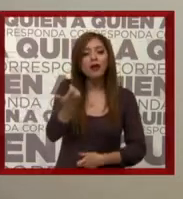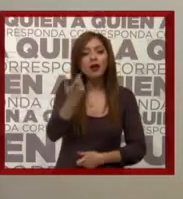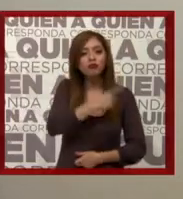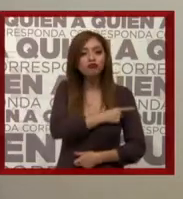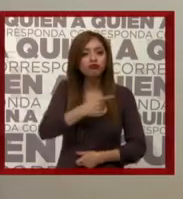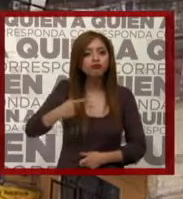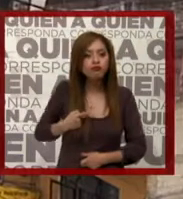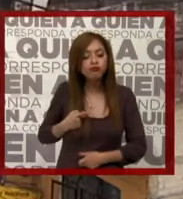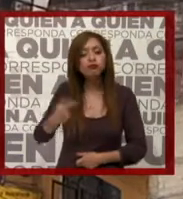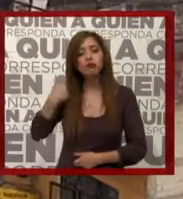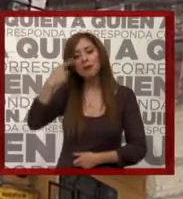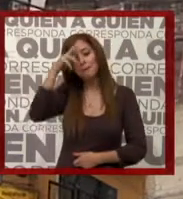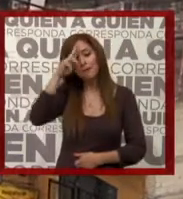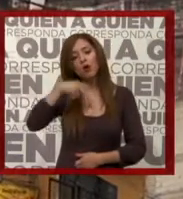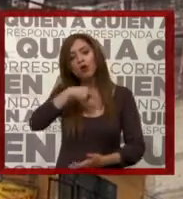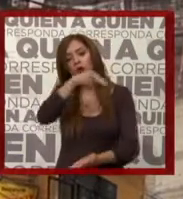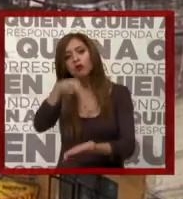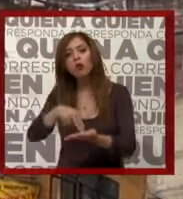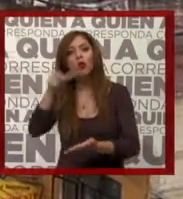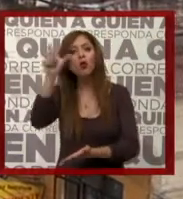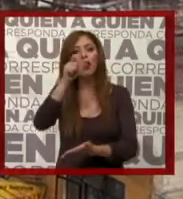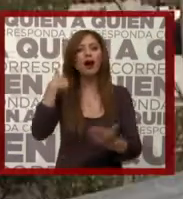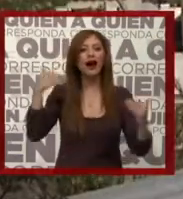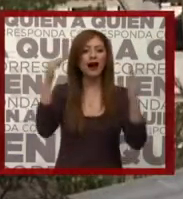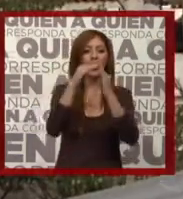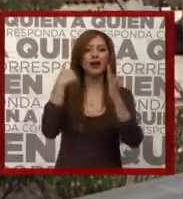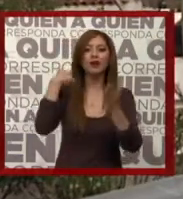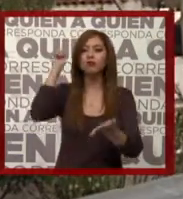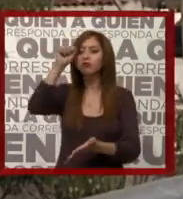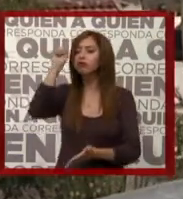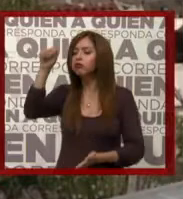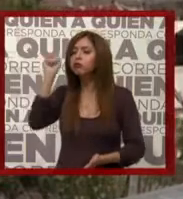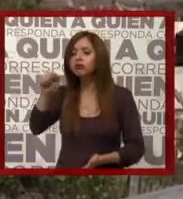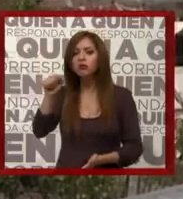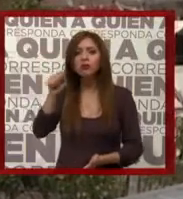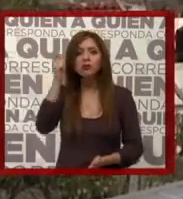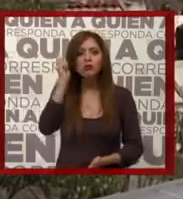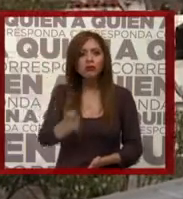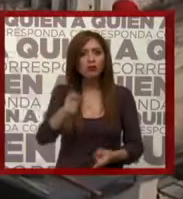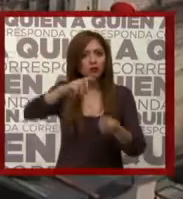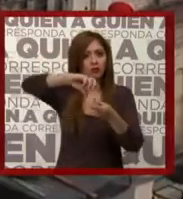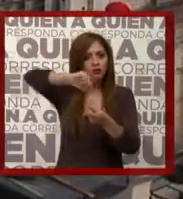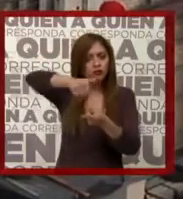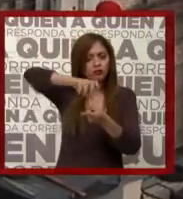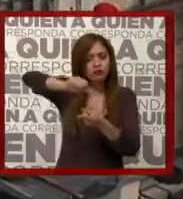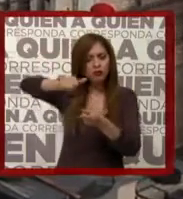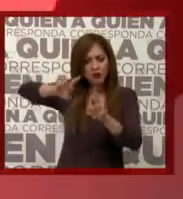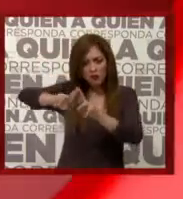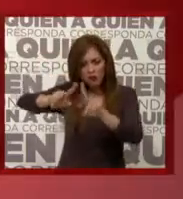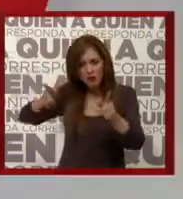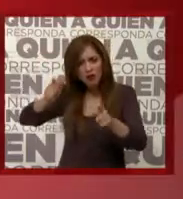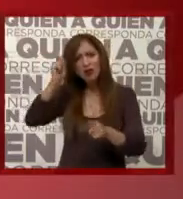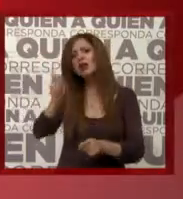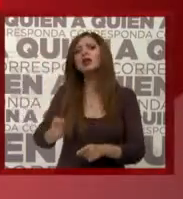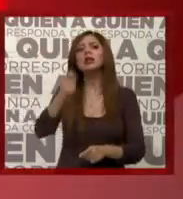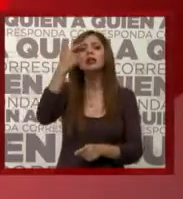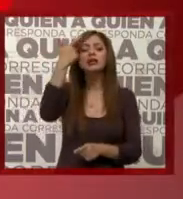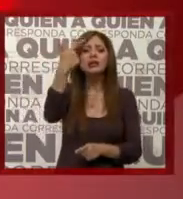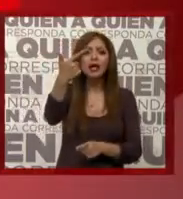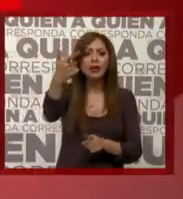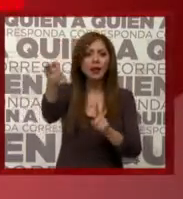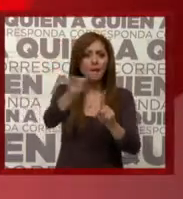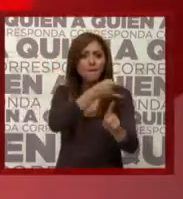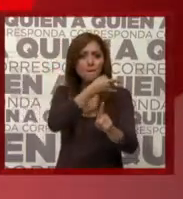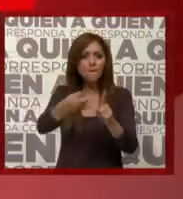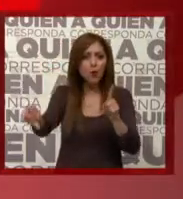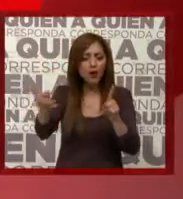tienen pendiente conmigo. Al llegar a la casa tocamos y nos percatamos que estaban rotas las llaves dentro de las chapas. Me robaron 7 puertas de la